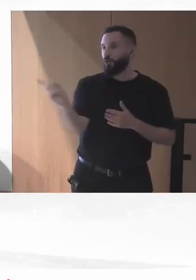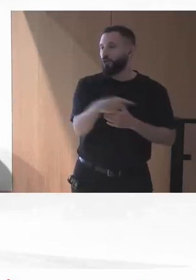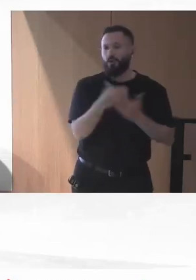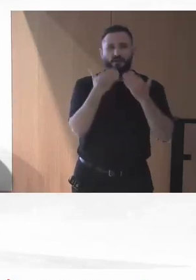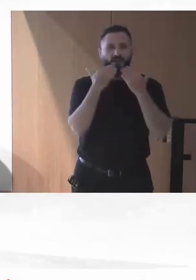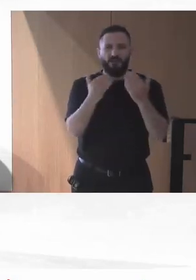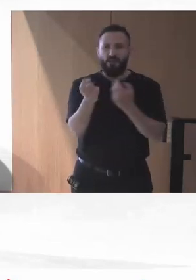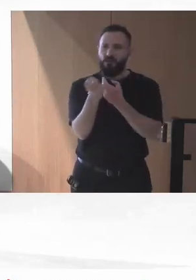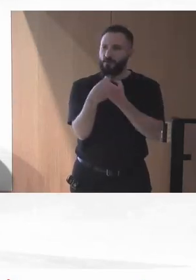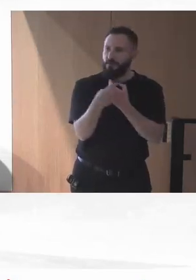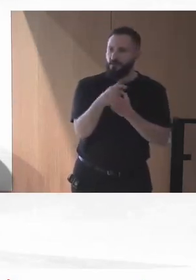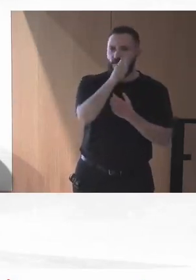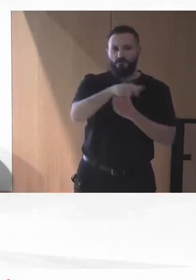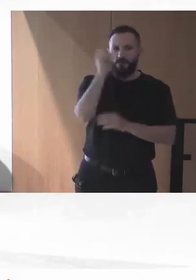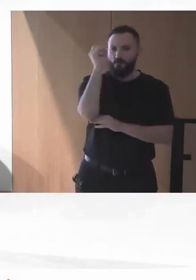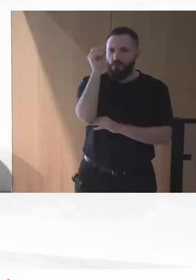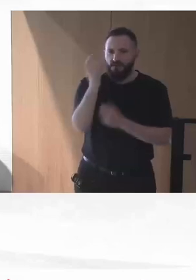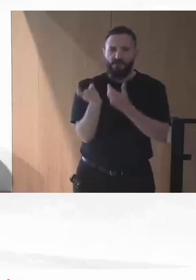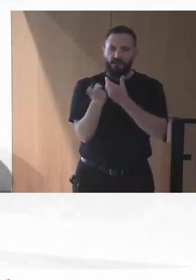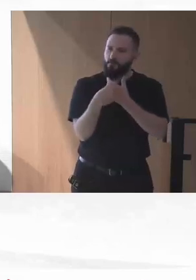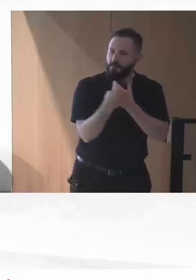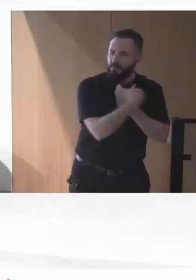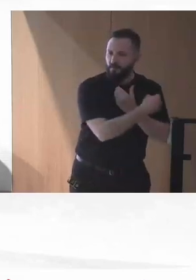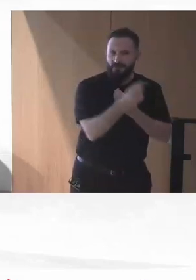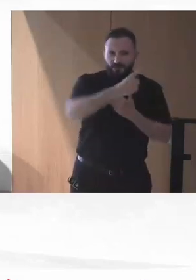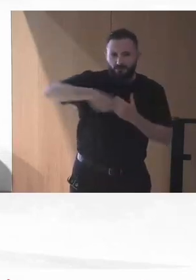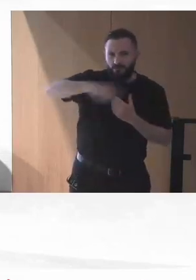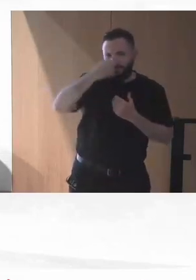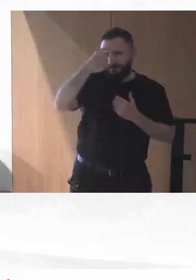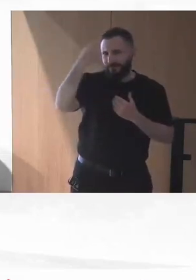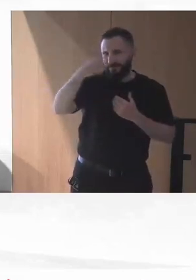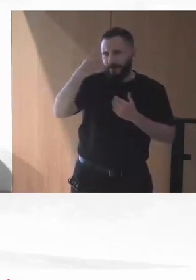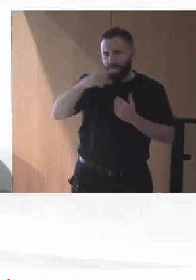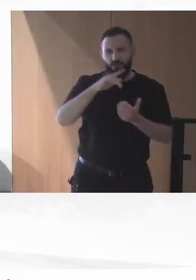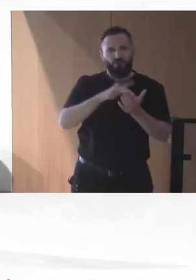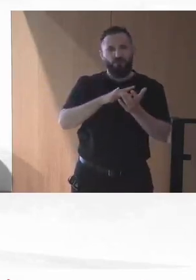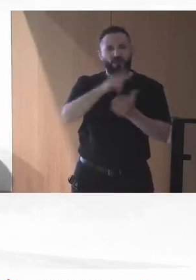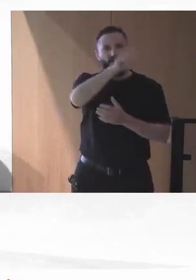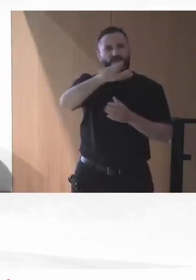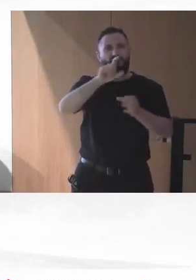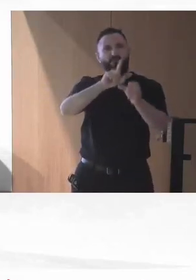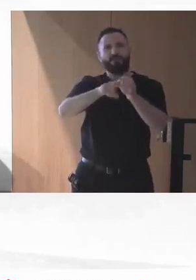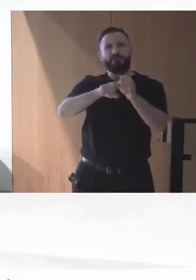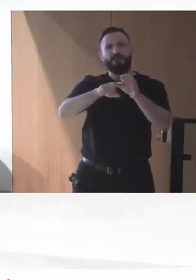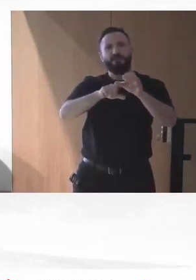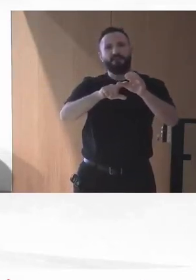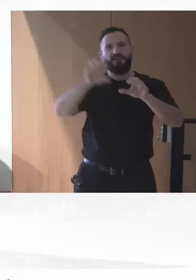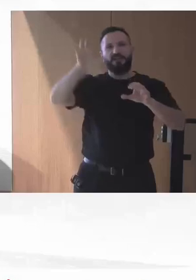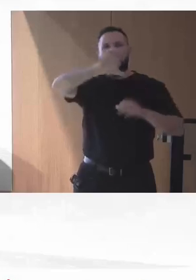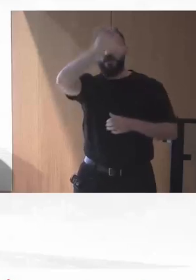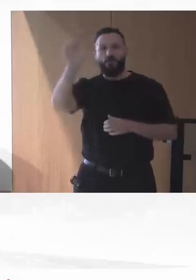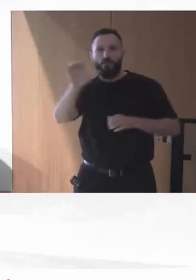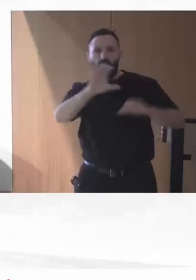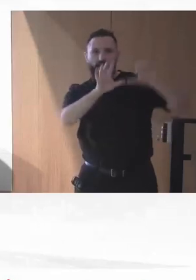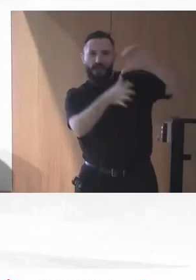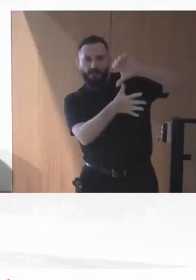participar, los ponentes, los participantes. Sabemos que tenemos participantes de al menos 3 continentes, algunos incluso